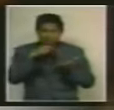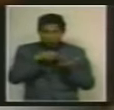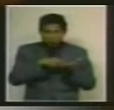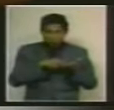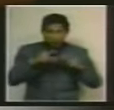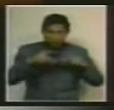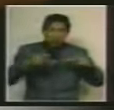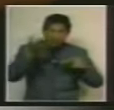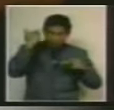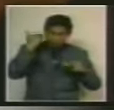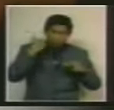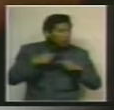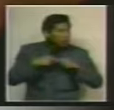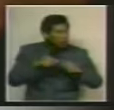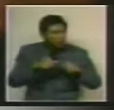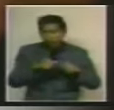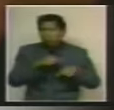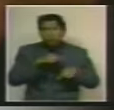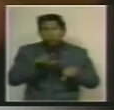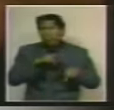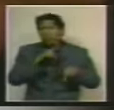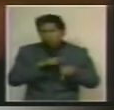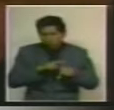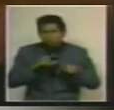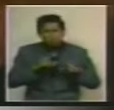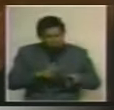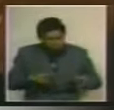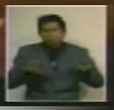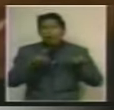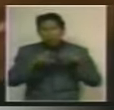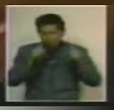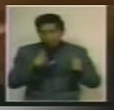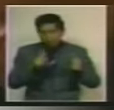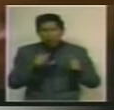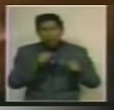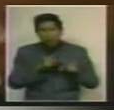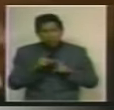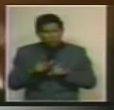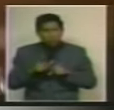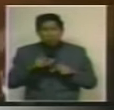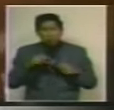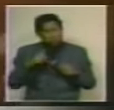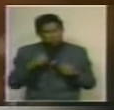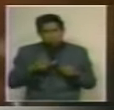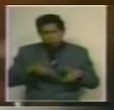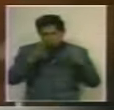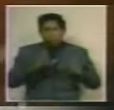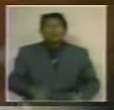series anteriores mantienen plenamente su validez, por lo tanto son de curso legal.